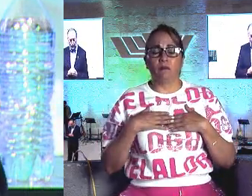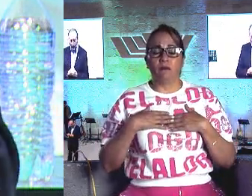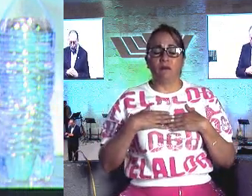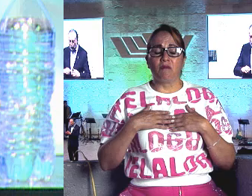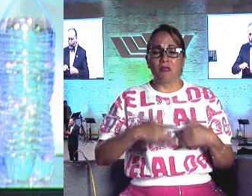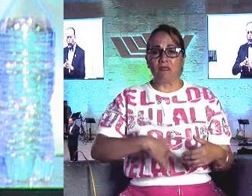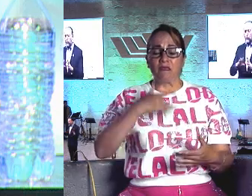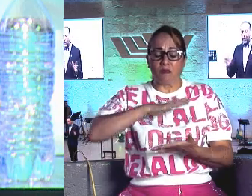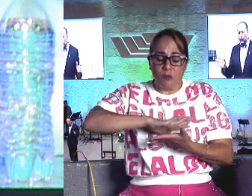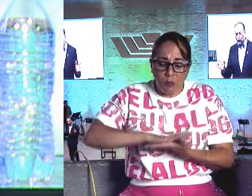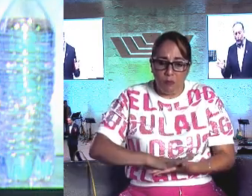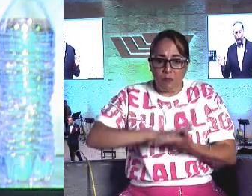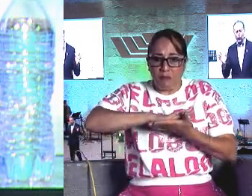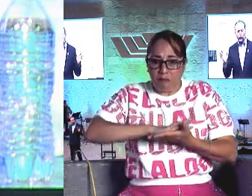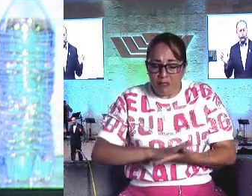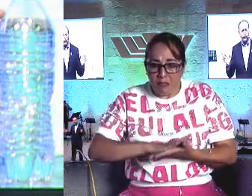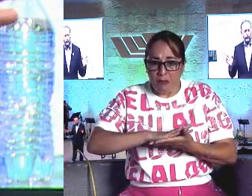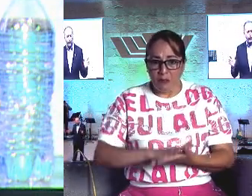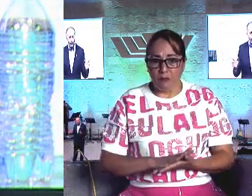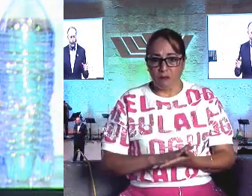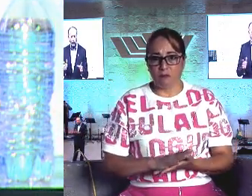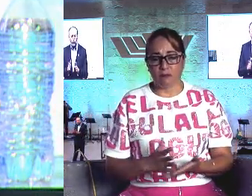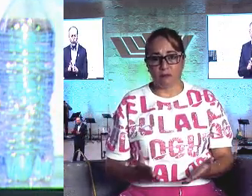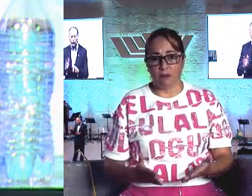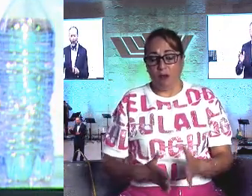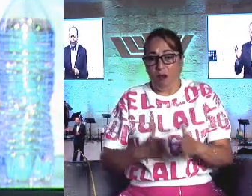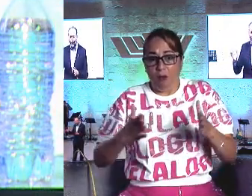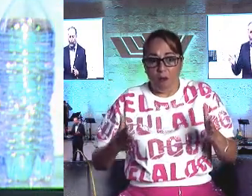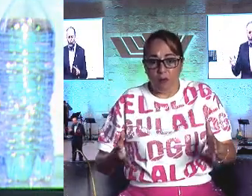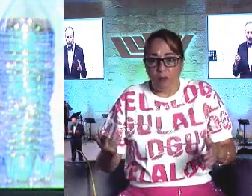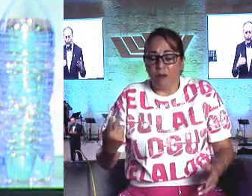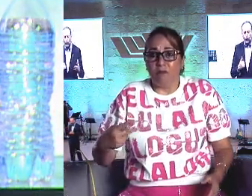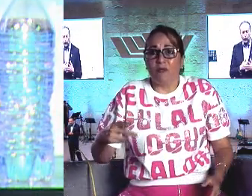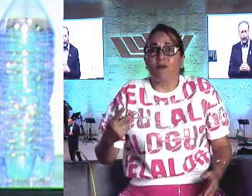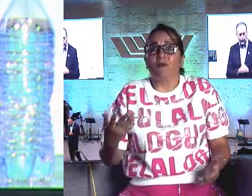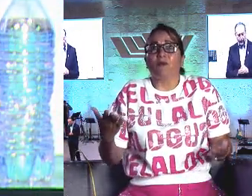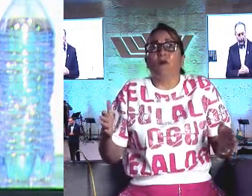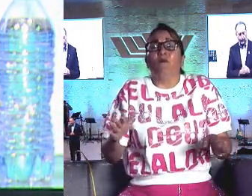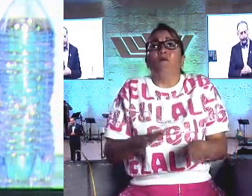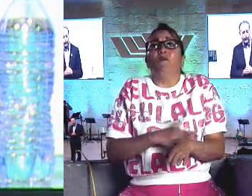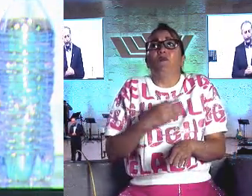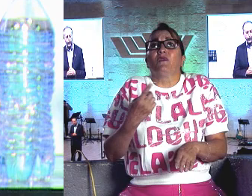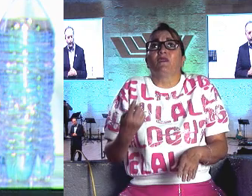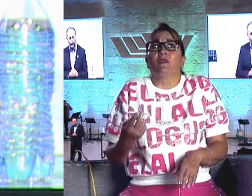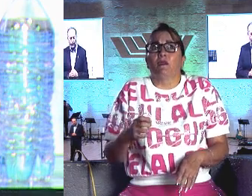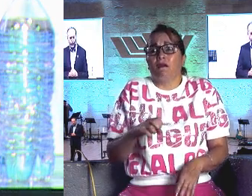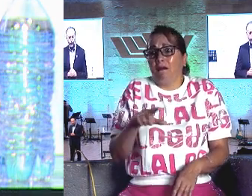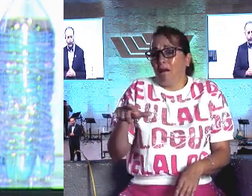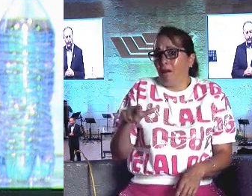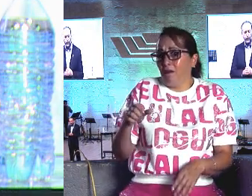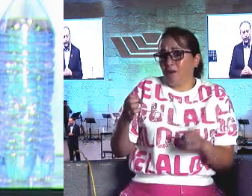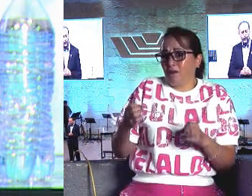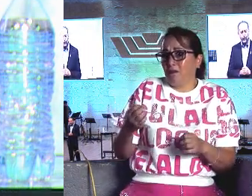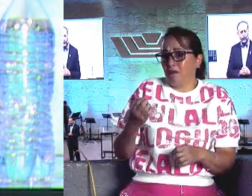A lo mejor me comparo con otros y me pregunto: ¿por qué a ellos les va mejor que a mí?